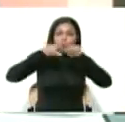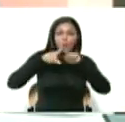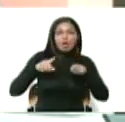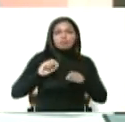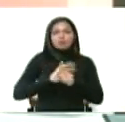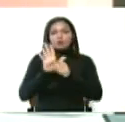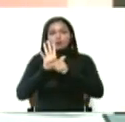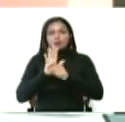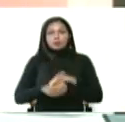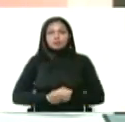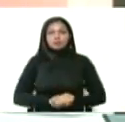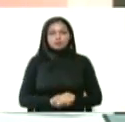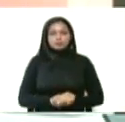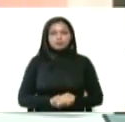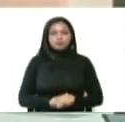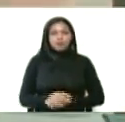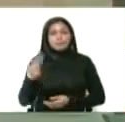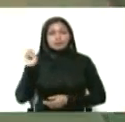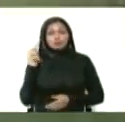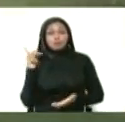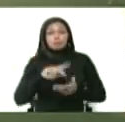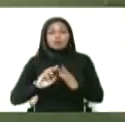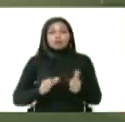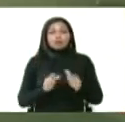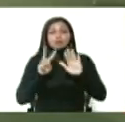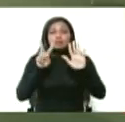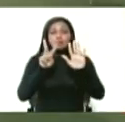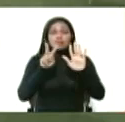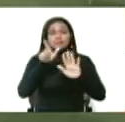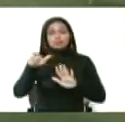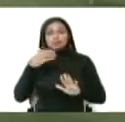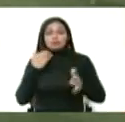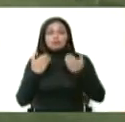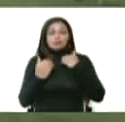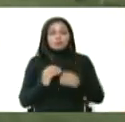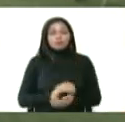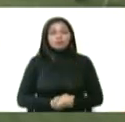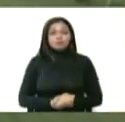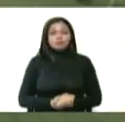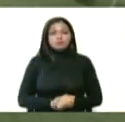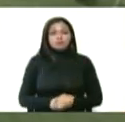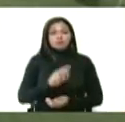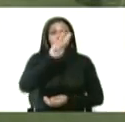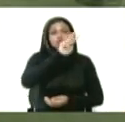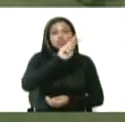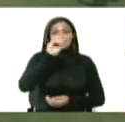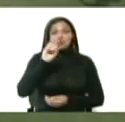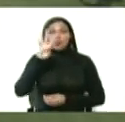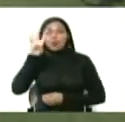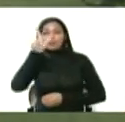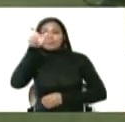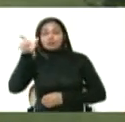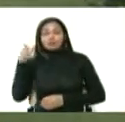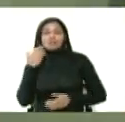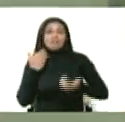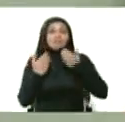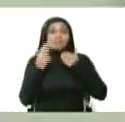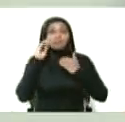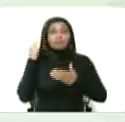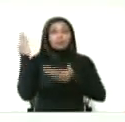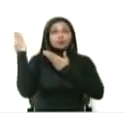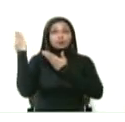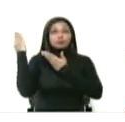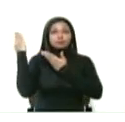coronavirus. Venezuela llega con estos 7 casos a 204 casos, como pueden ver en la pantalla,